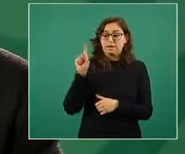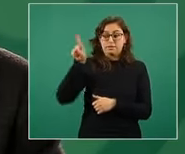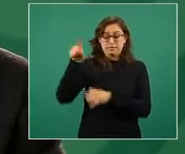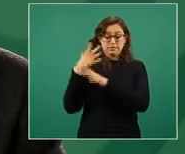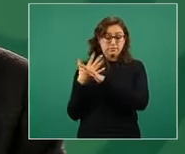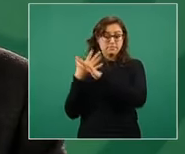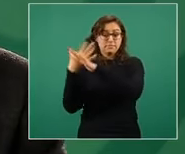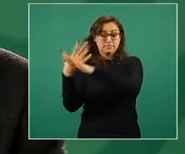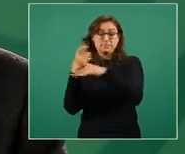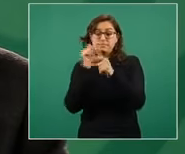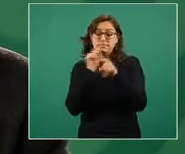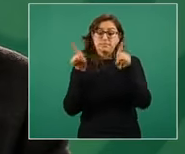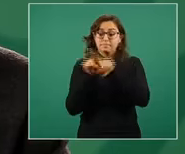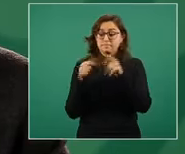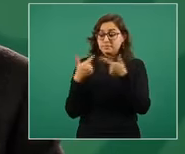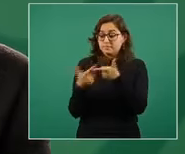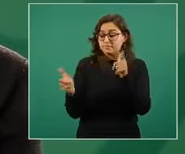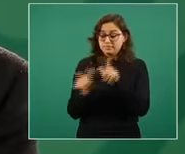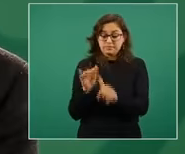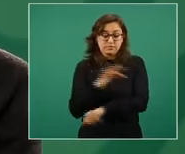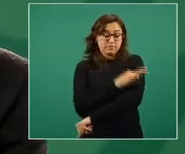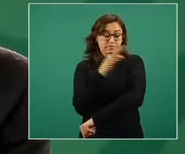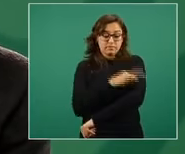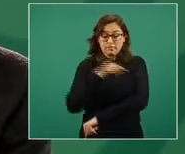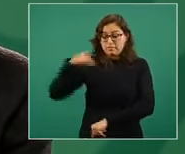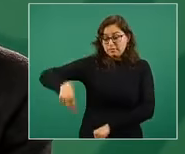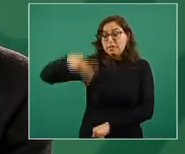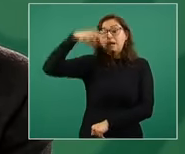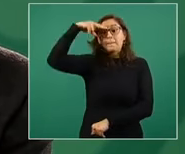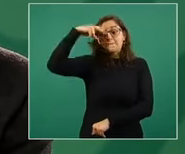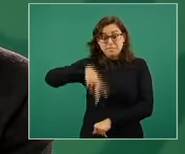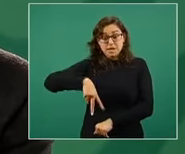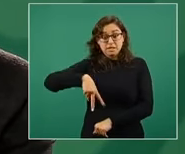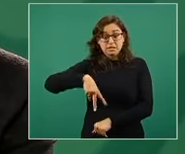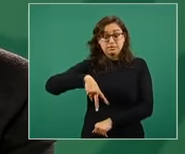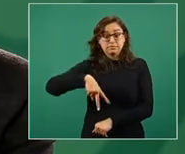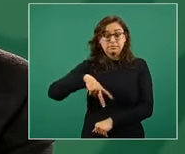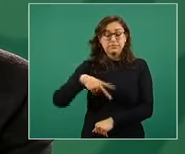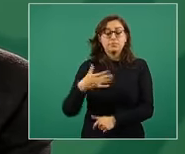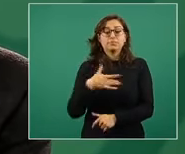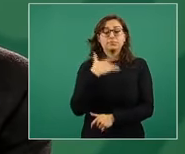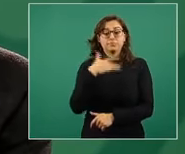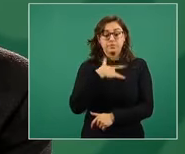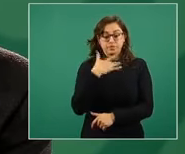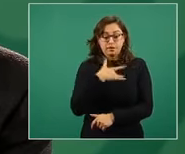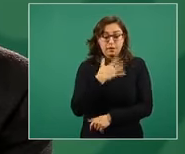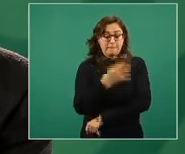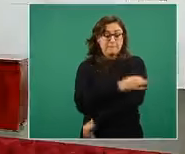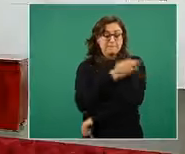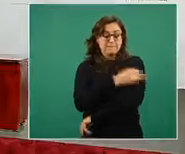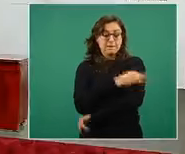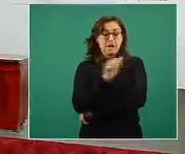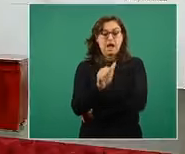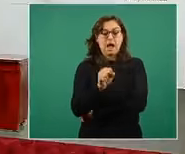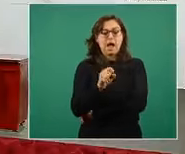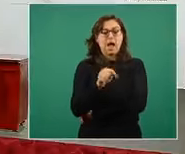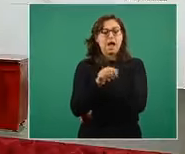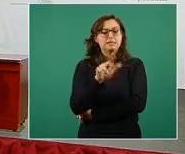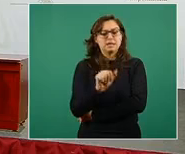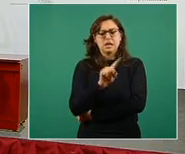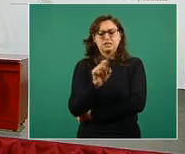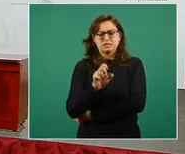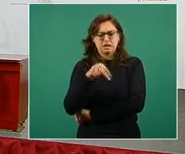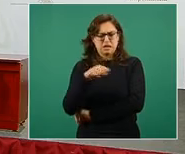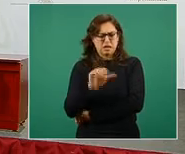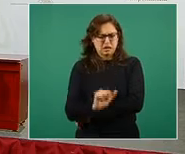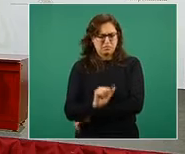Grupo Técnico Asesor de Vacunación de México para considerar que la vacuna de AstraZeneca sí se puede usar en